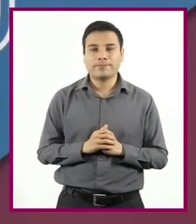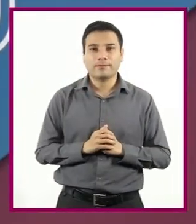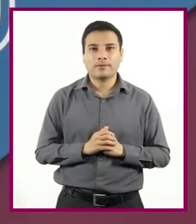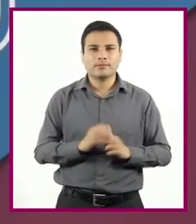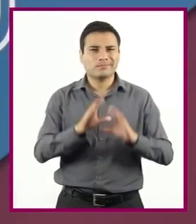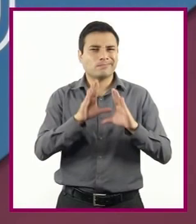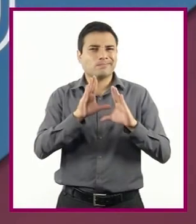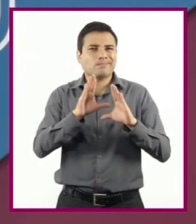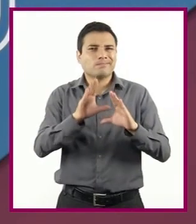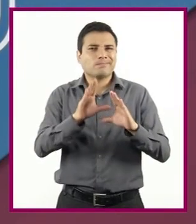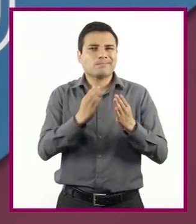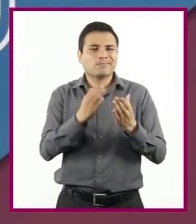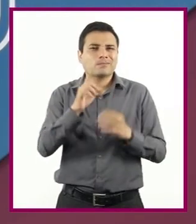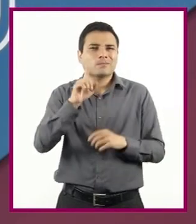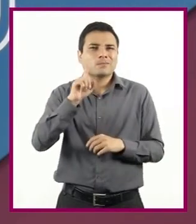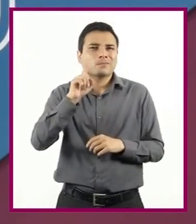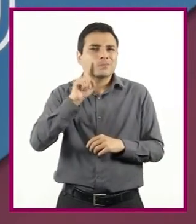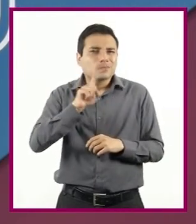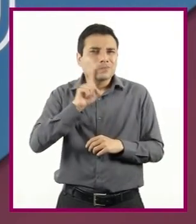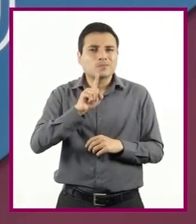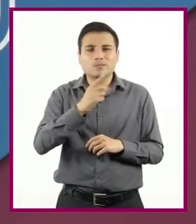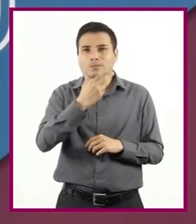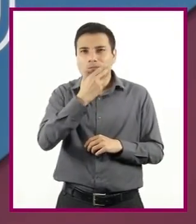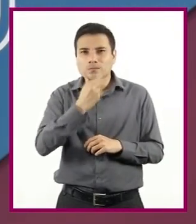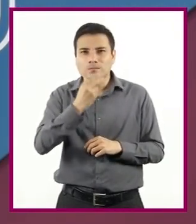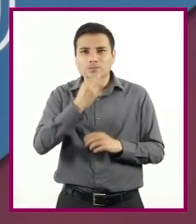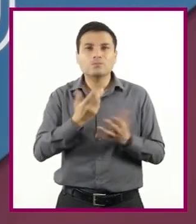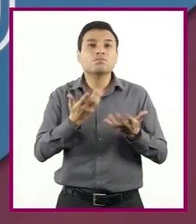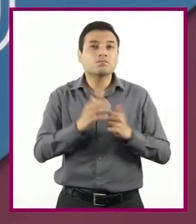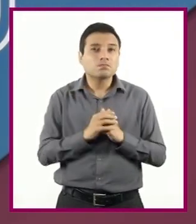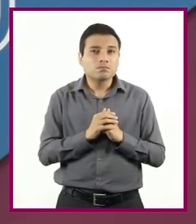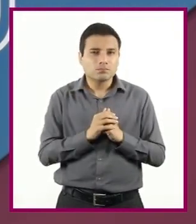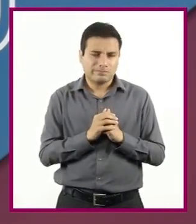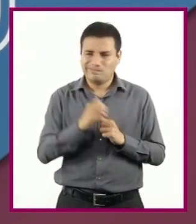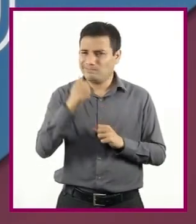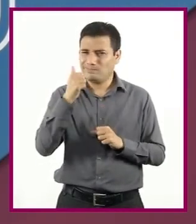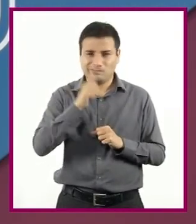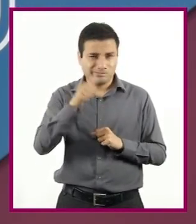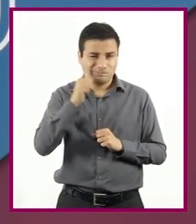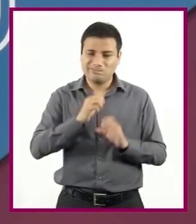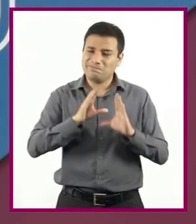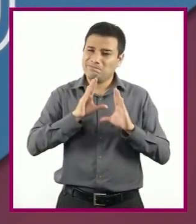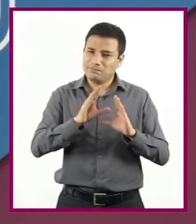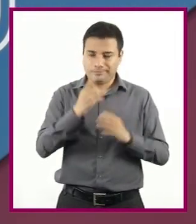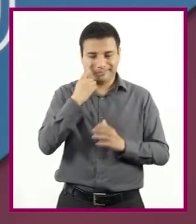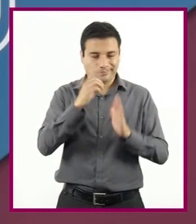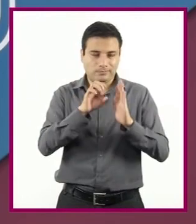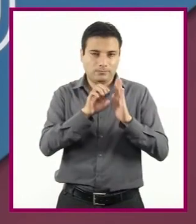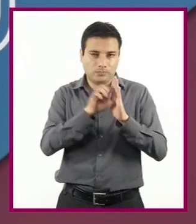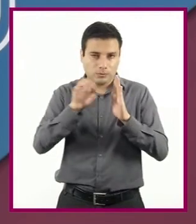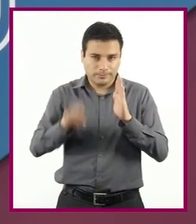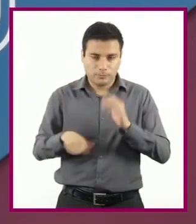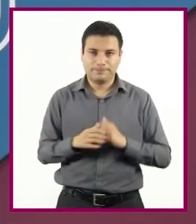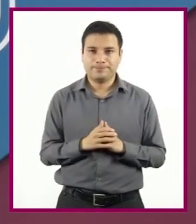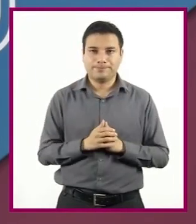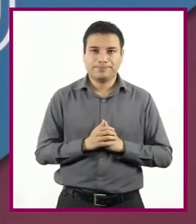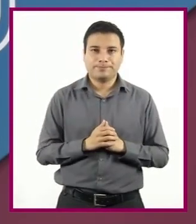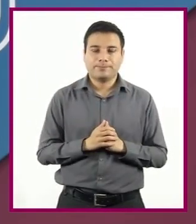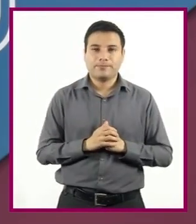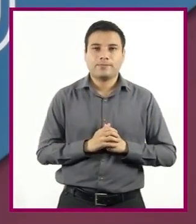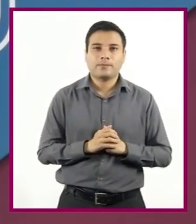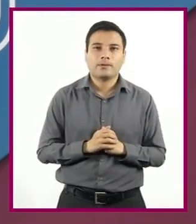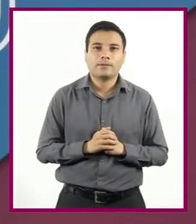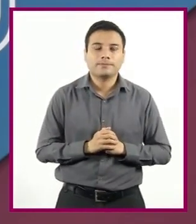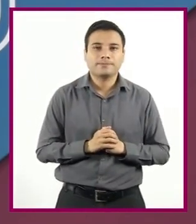que se daban a las niñas y niños estaban presentes en todo momento. Por ejemplo, en el siguiente